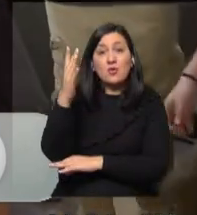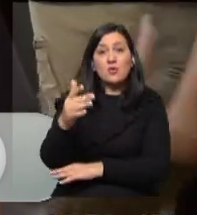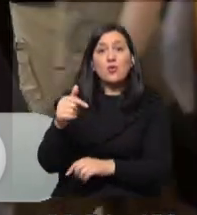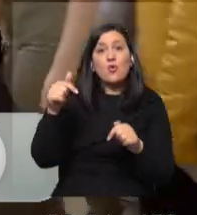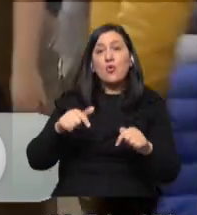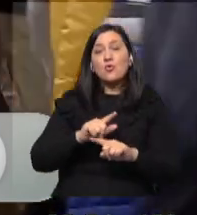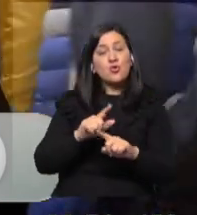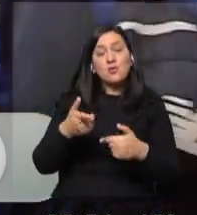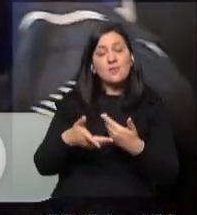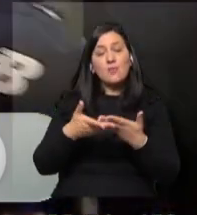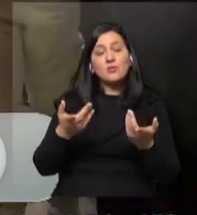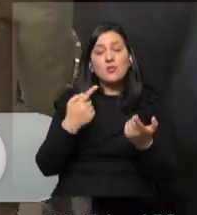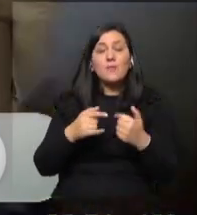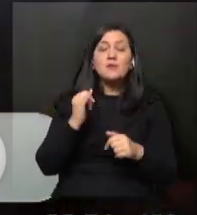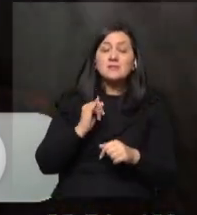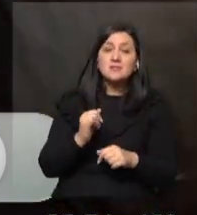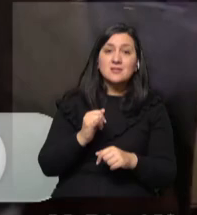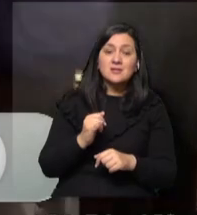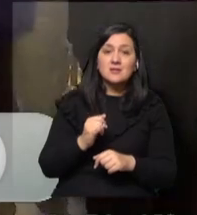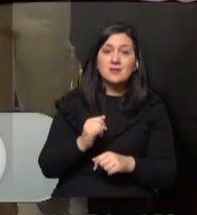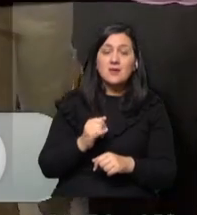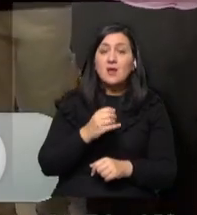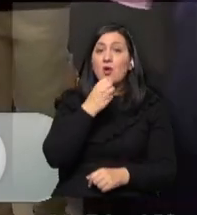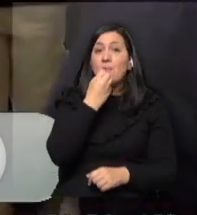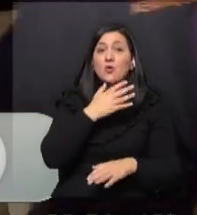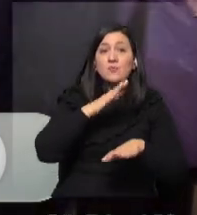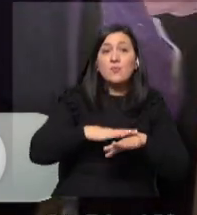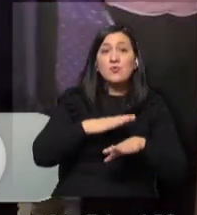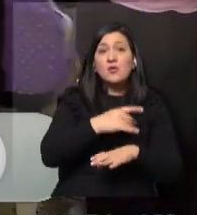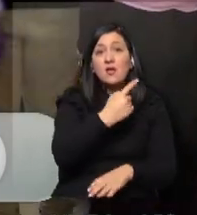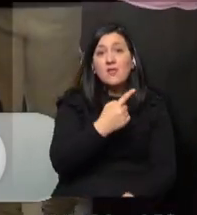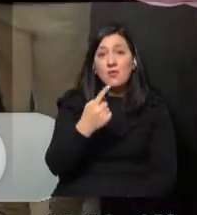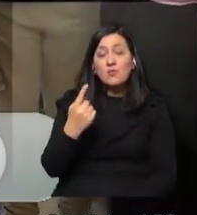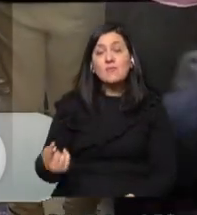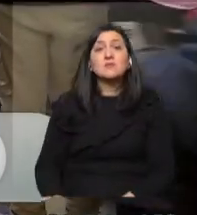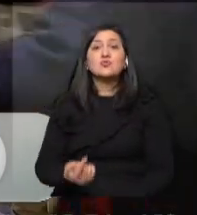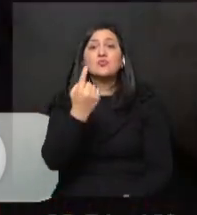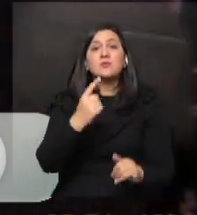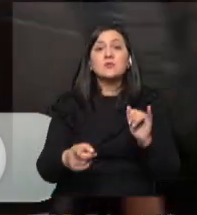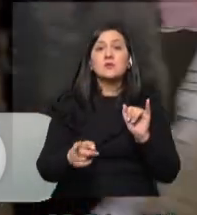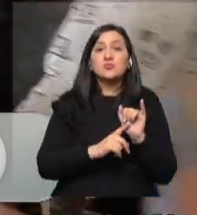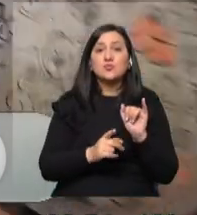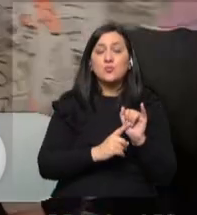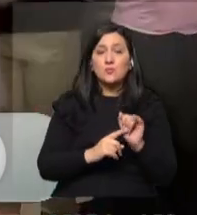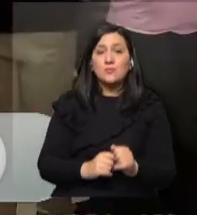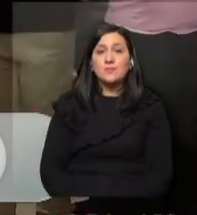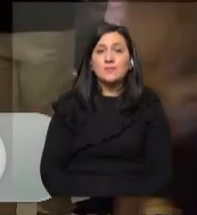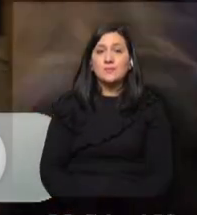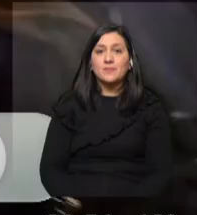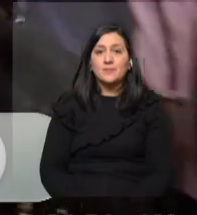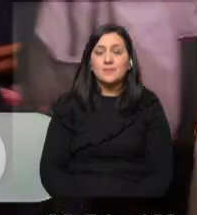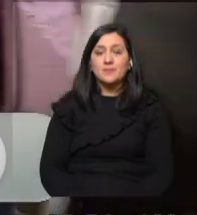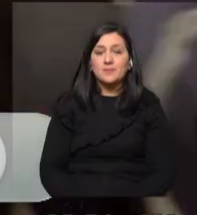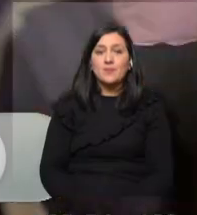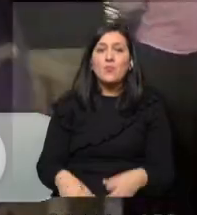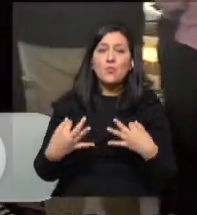no lo estamos transmitiendo online, pero sí lo que vamos a hacer es los mejores momentos de cada uno de estos los vamos a subir como contenido de inspiración y lo vamos a compartir con toda la red. Bien,